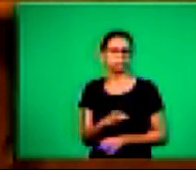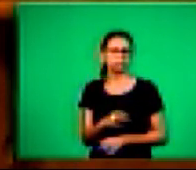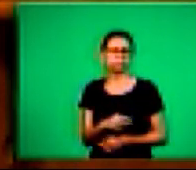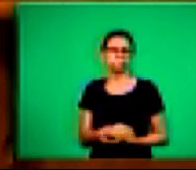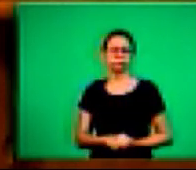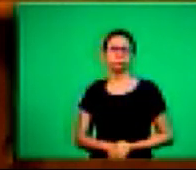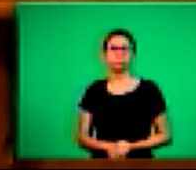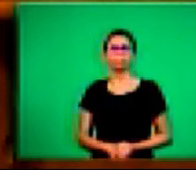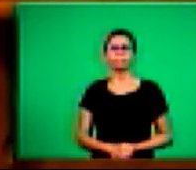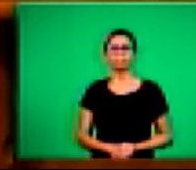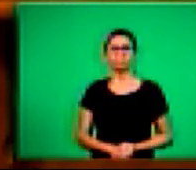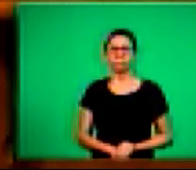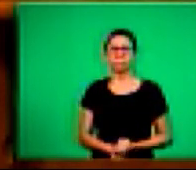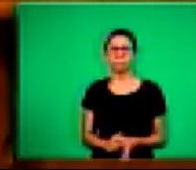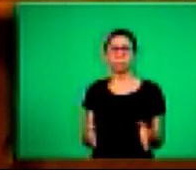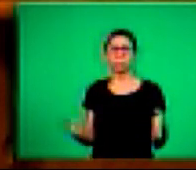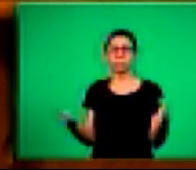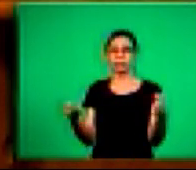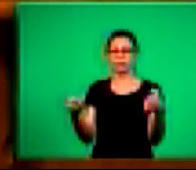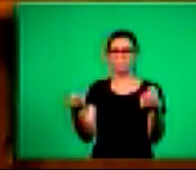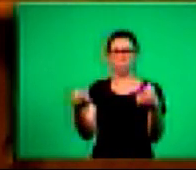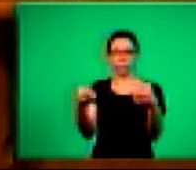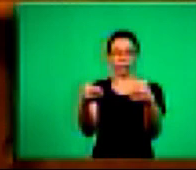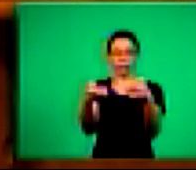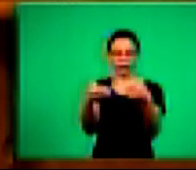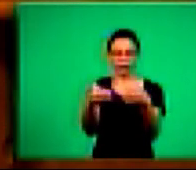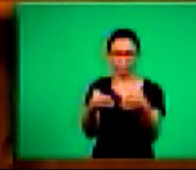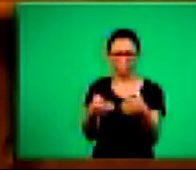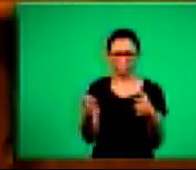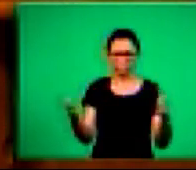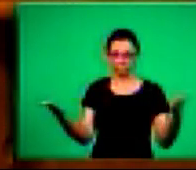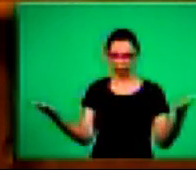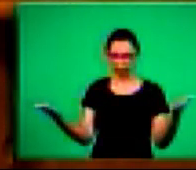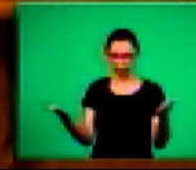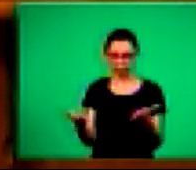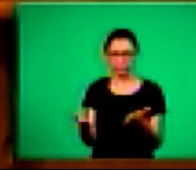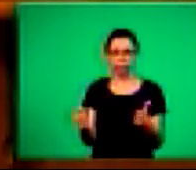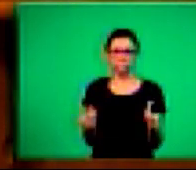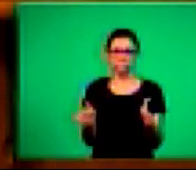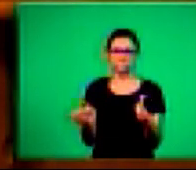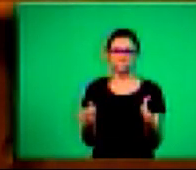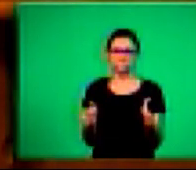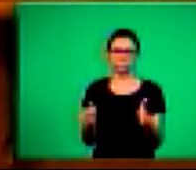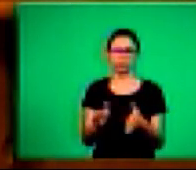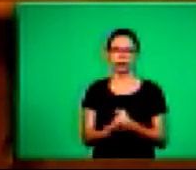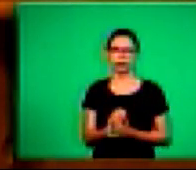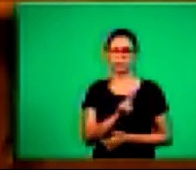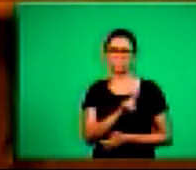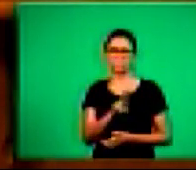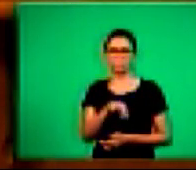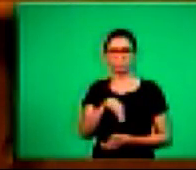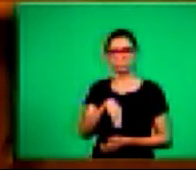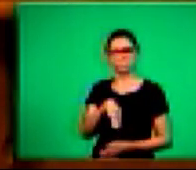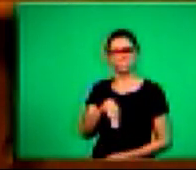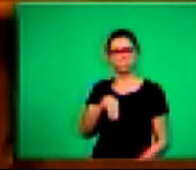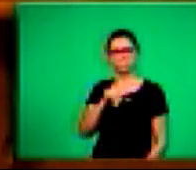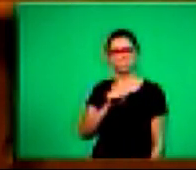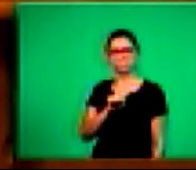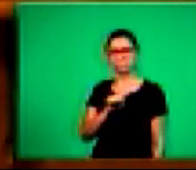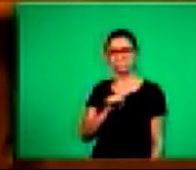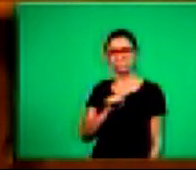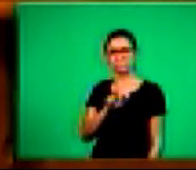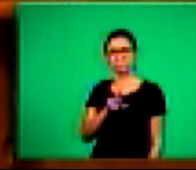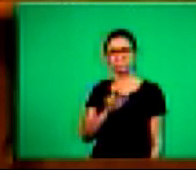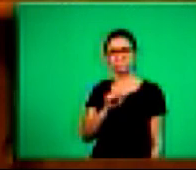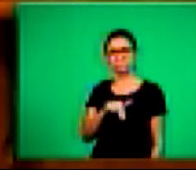es una es un énfasis para el momento que estamos viviendo entonces por este nombre maranatha nosotros estamos diciendo